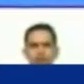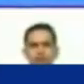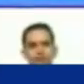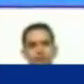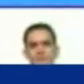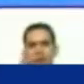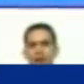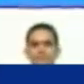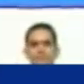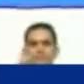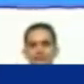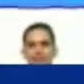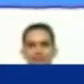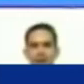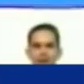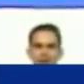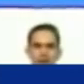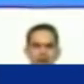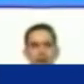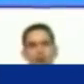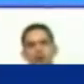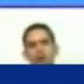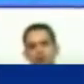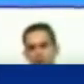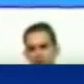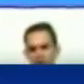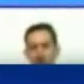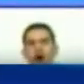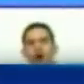vicepresidente del Congreso Nacional, Hugo Noé Pino,